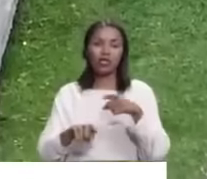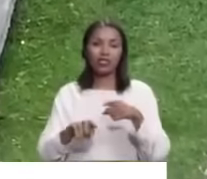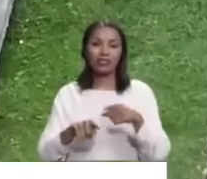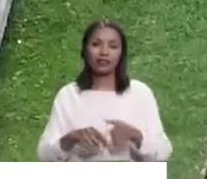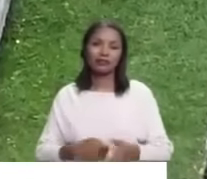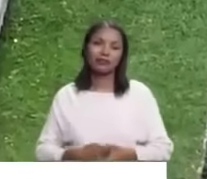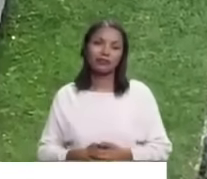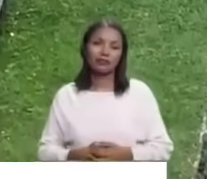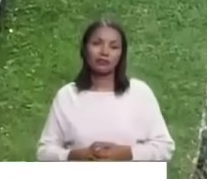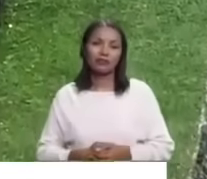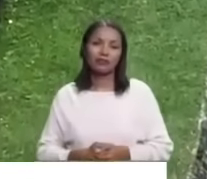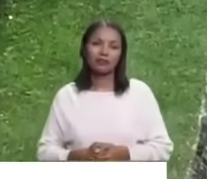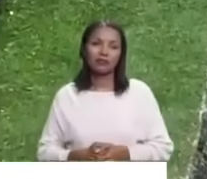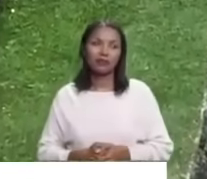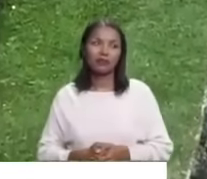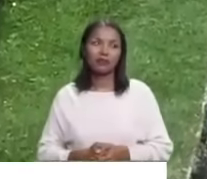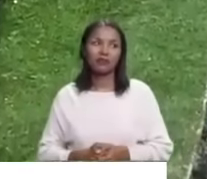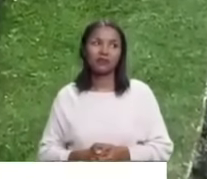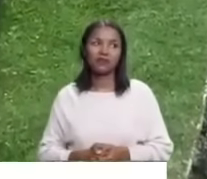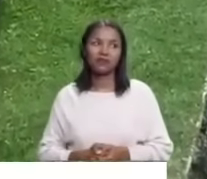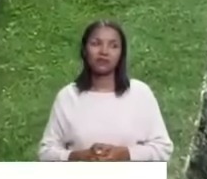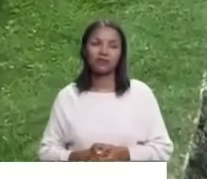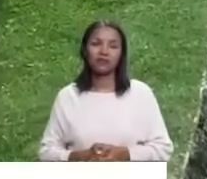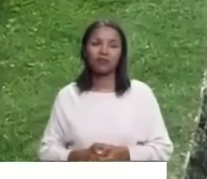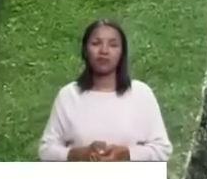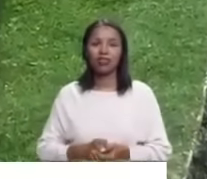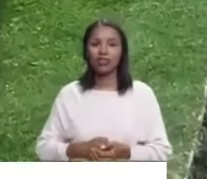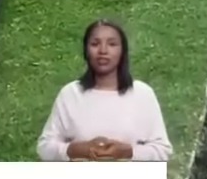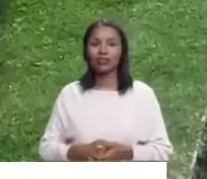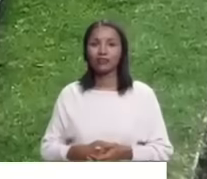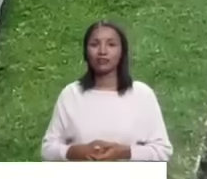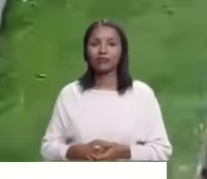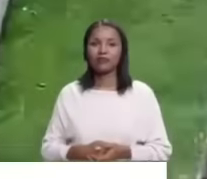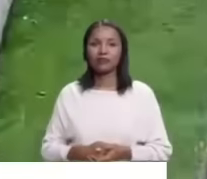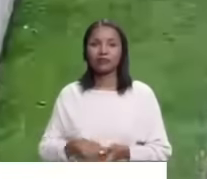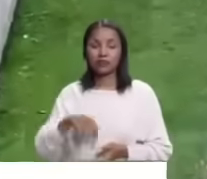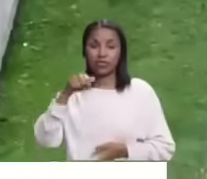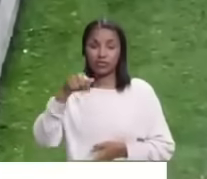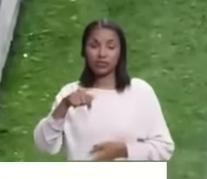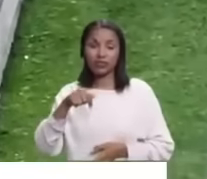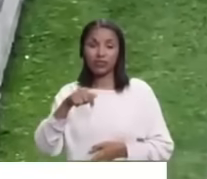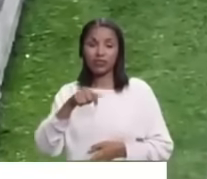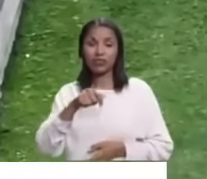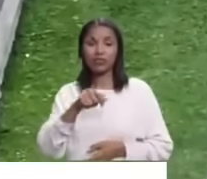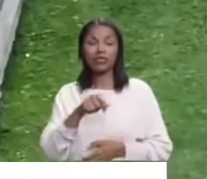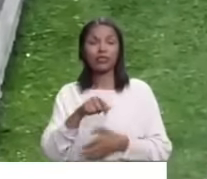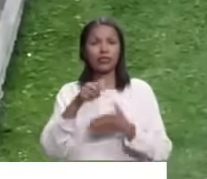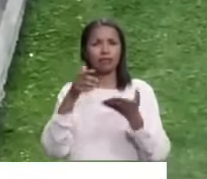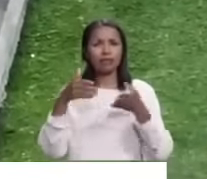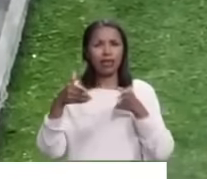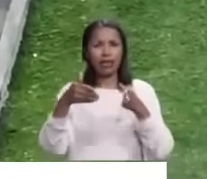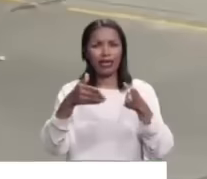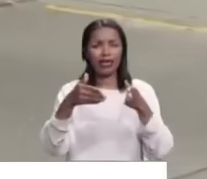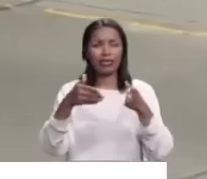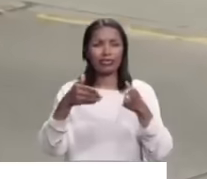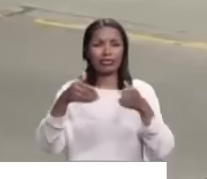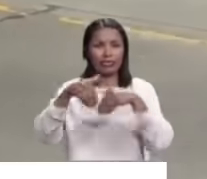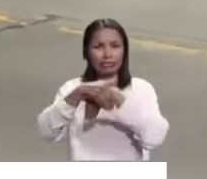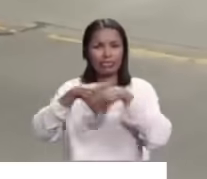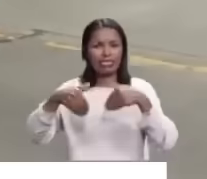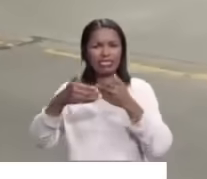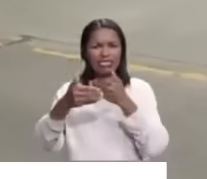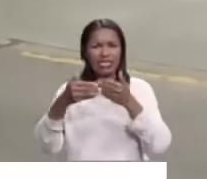atraviesen rápidamente. Las personas tienen dos opciones: utilizar la vía Dos Mares o la calle Dos Mares y la vía Harry Geron